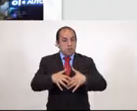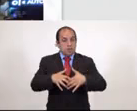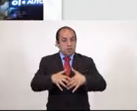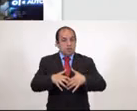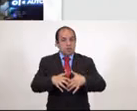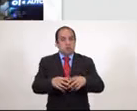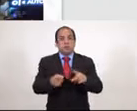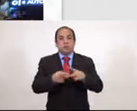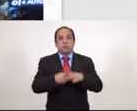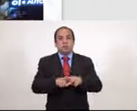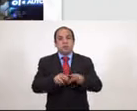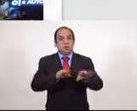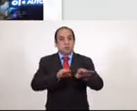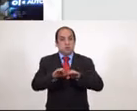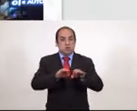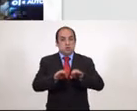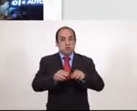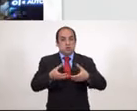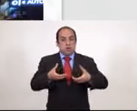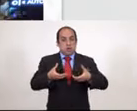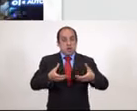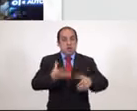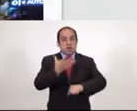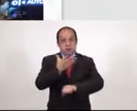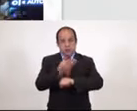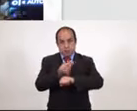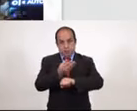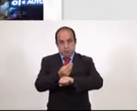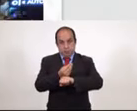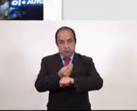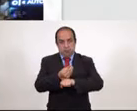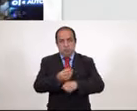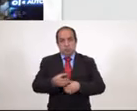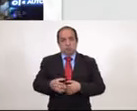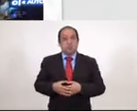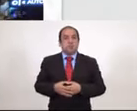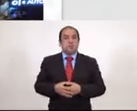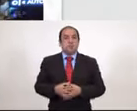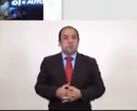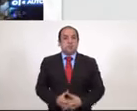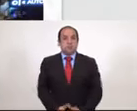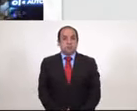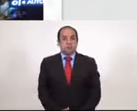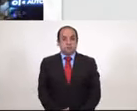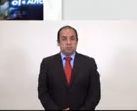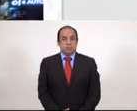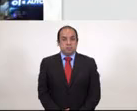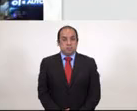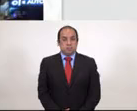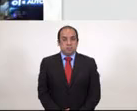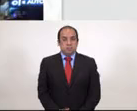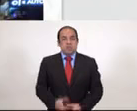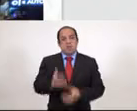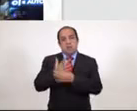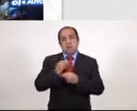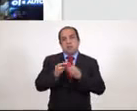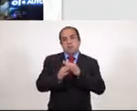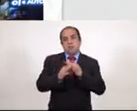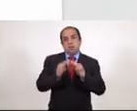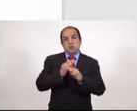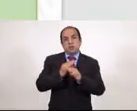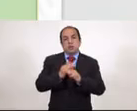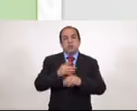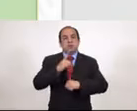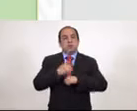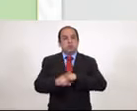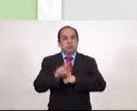de pavimentación de los carriles afectados. Dice ahí material afectado, de los carriles afectados. Lo que